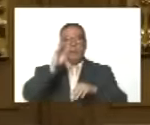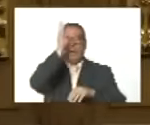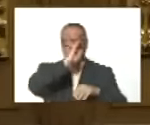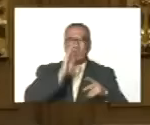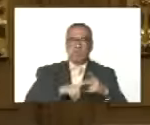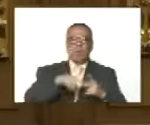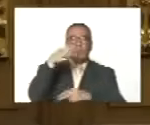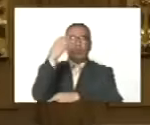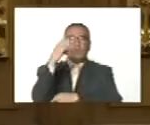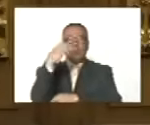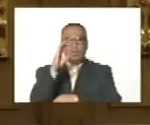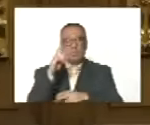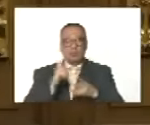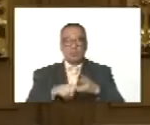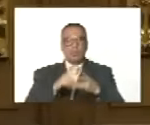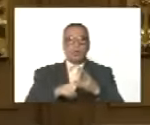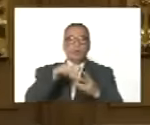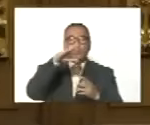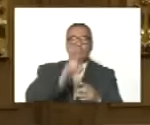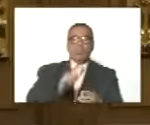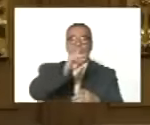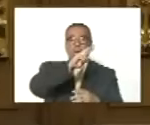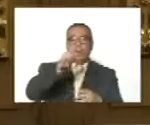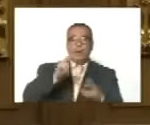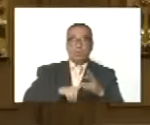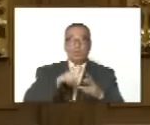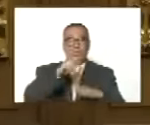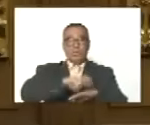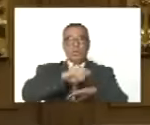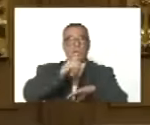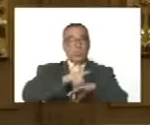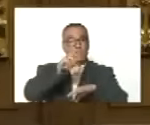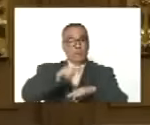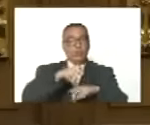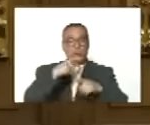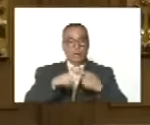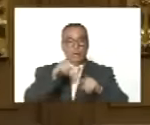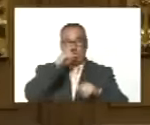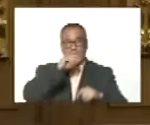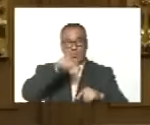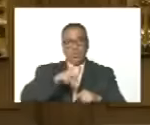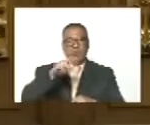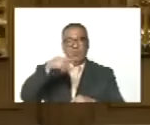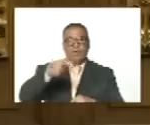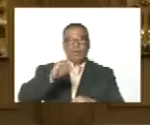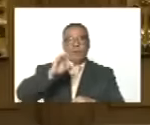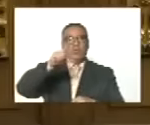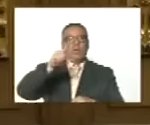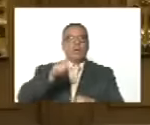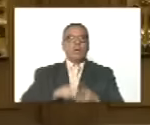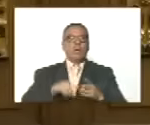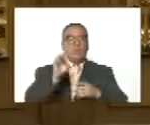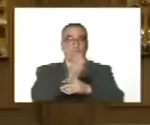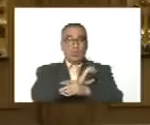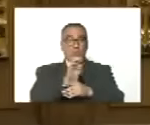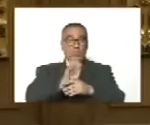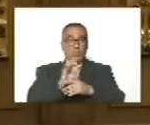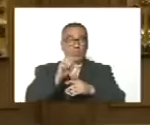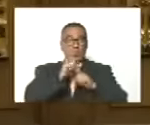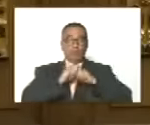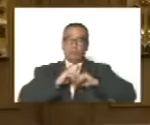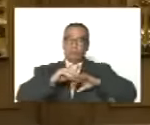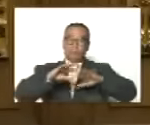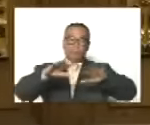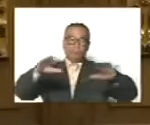Brasil, Colombia, Costa Rica y en reciente década con Rafael Correa, en el Ecuador, donde se